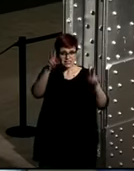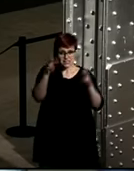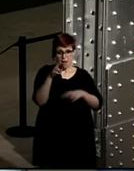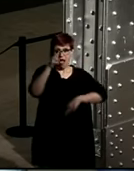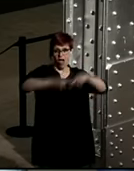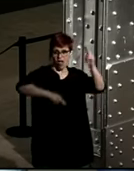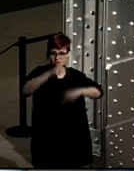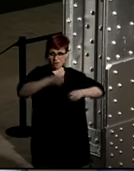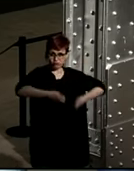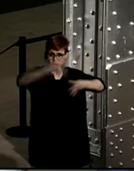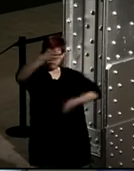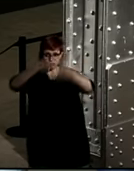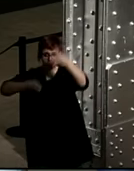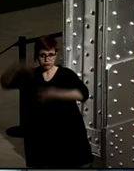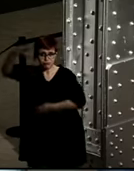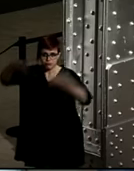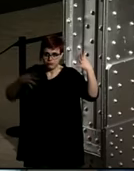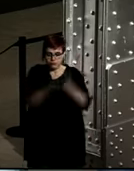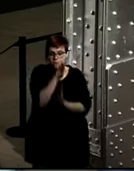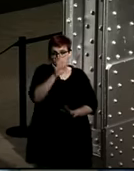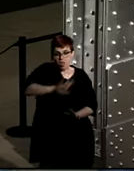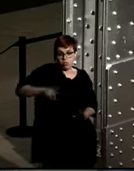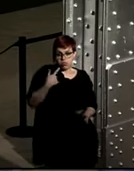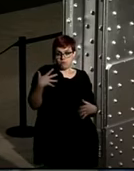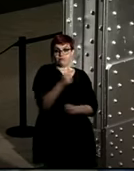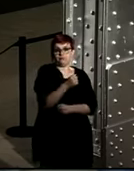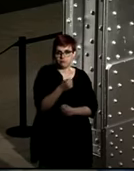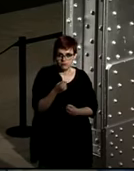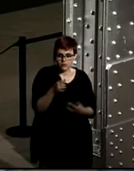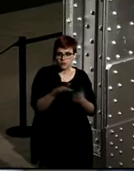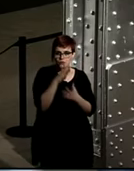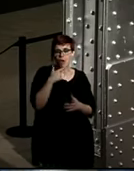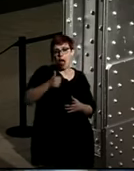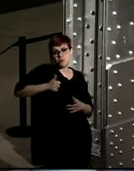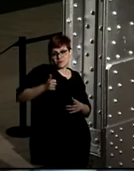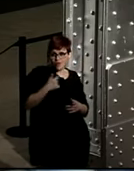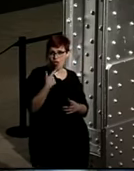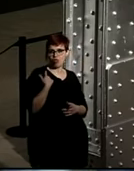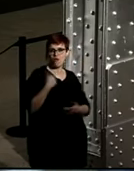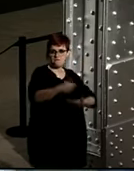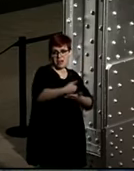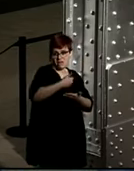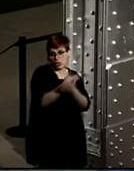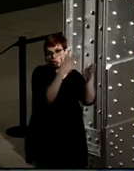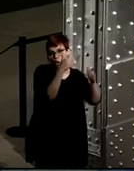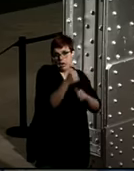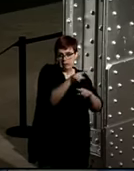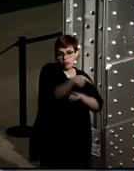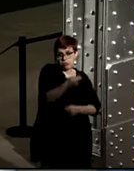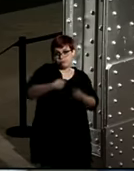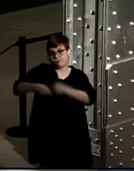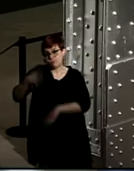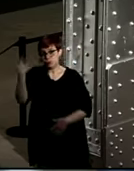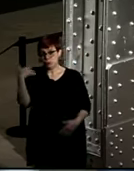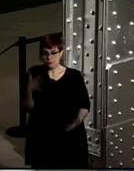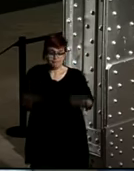con una serie de cosas, nos ha pillado de lleno, ¿no? Como que no es rentabilizado y qué tal, y bueno. El Palacio de la Música es el